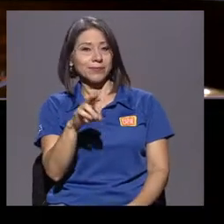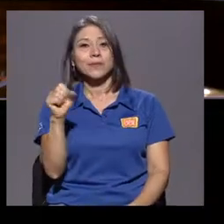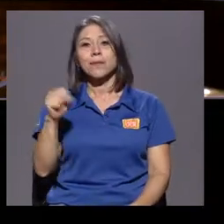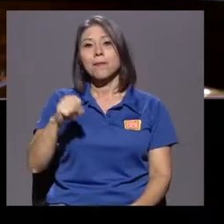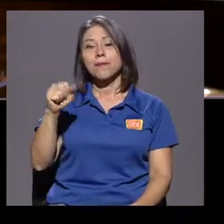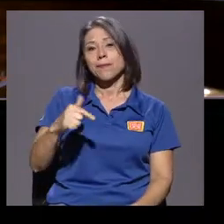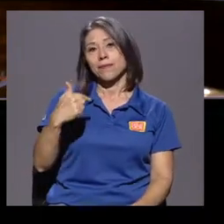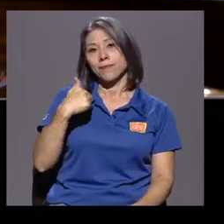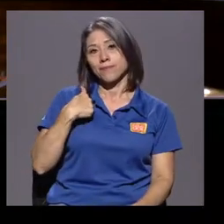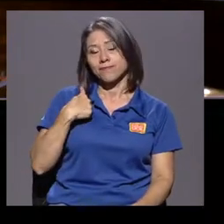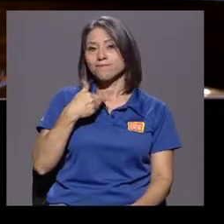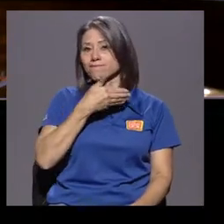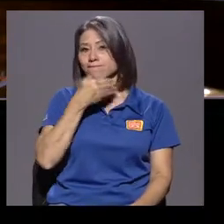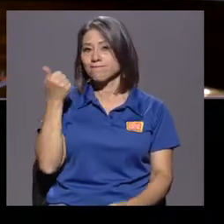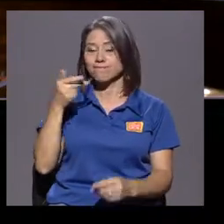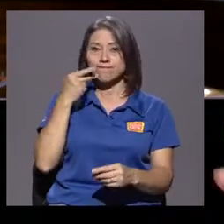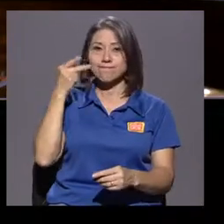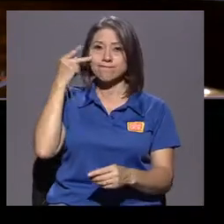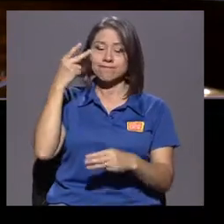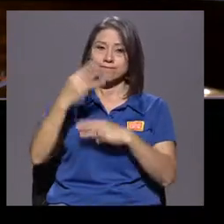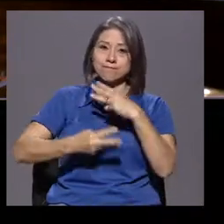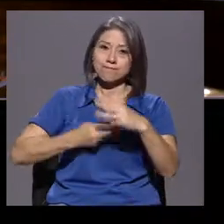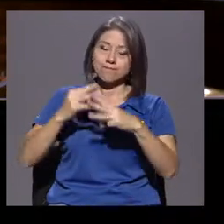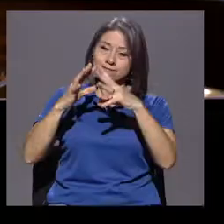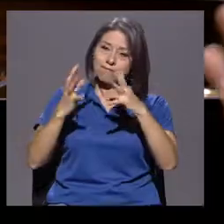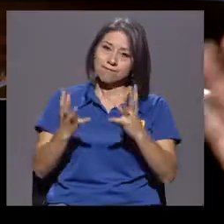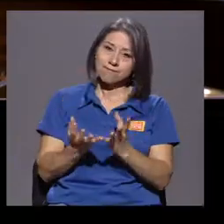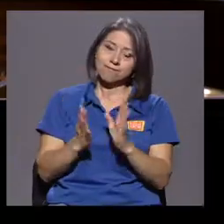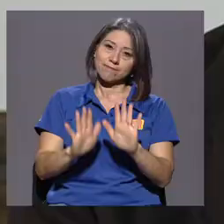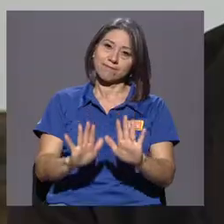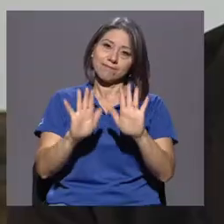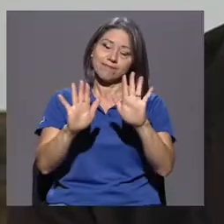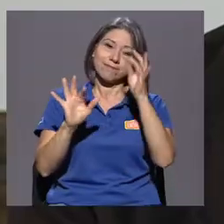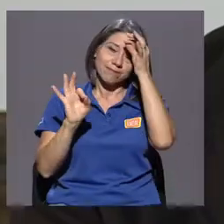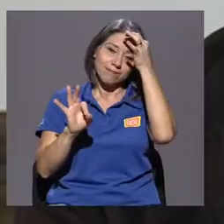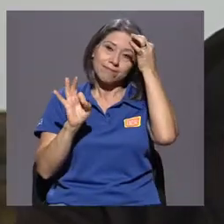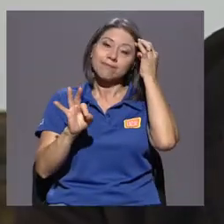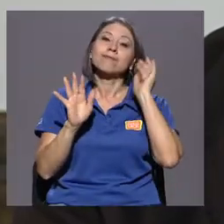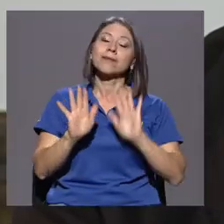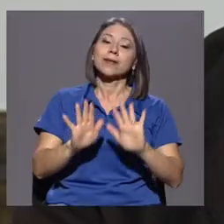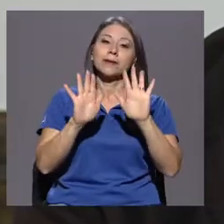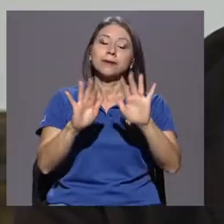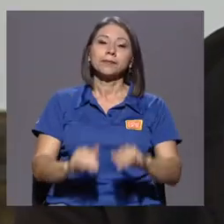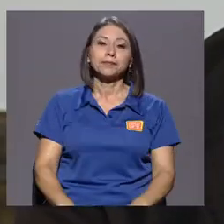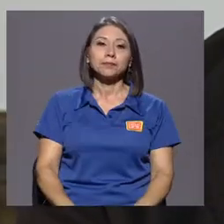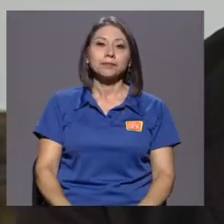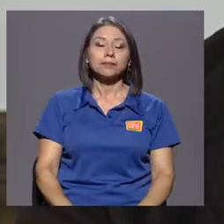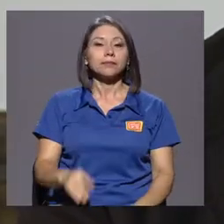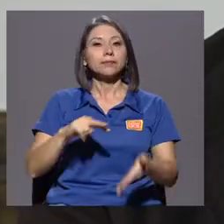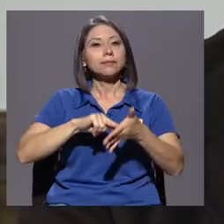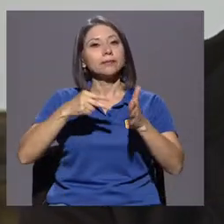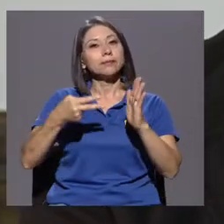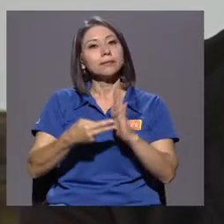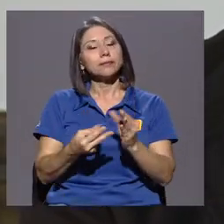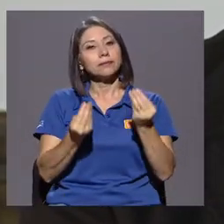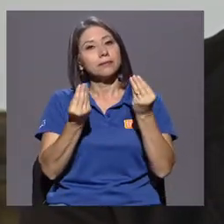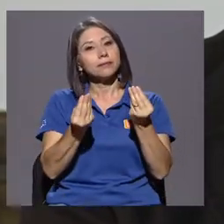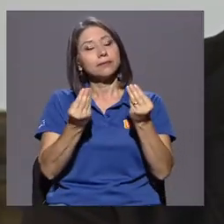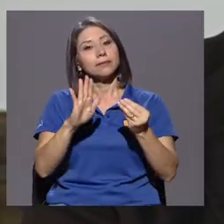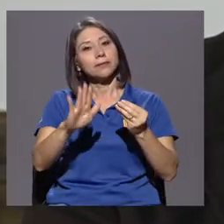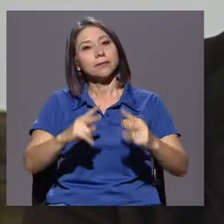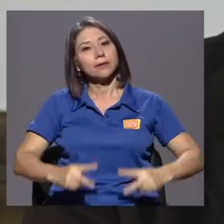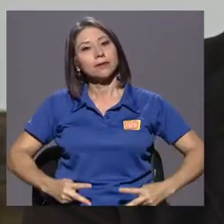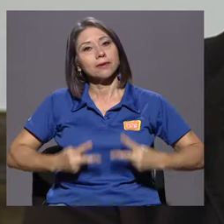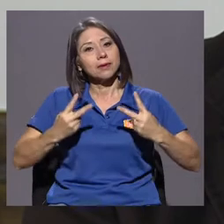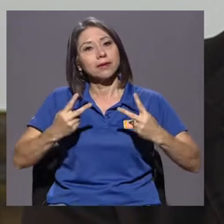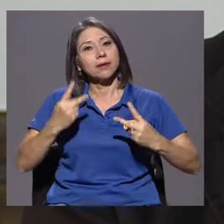padres del mundo malo mis mejores partes del mundo extraordinarios y significaron mucho en su vida porque la música